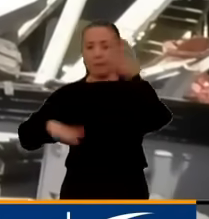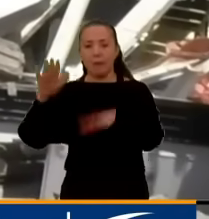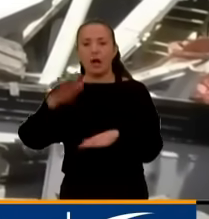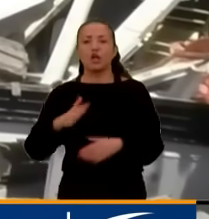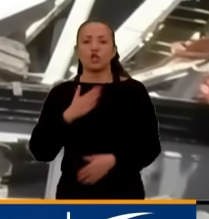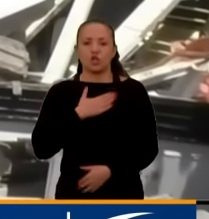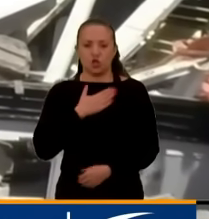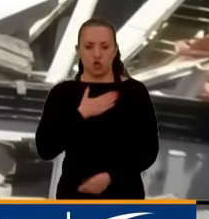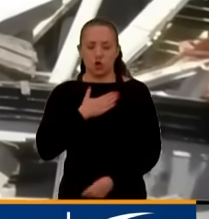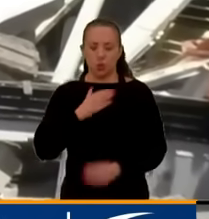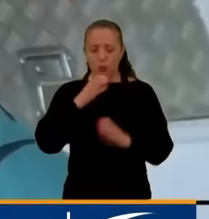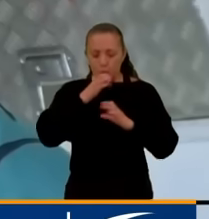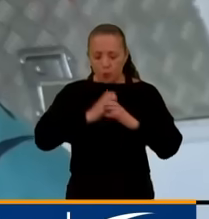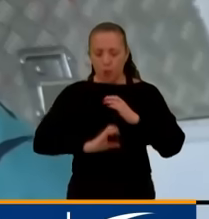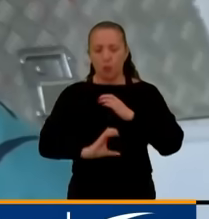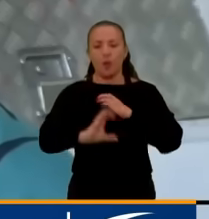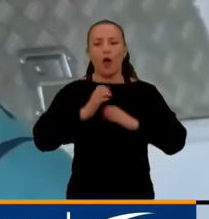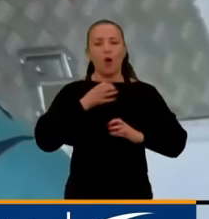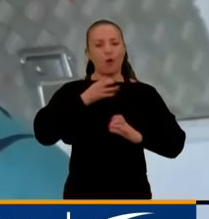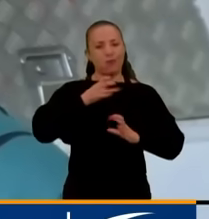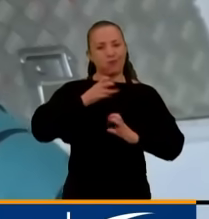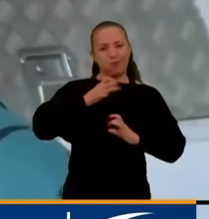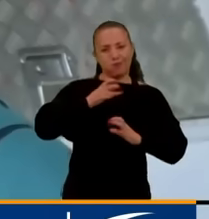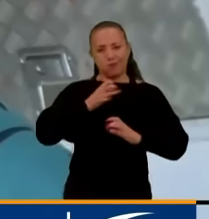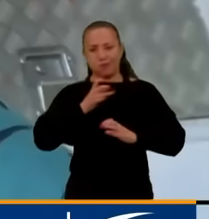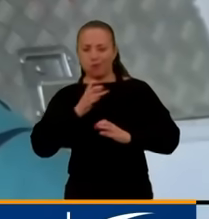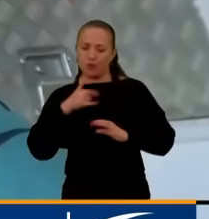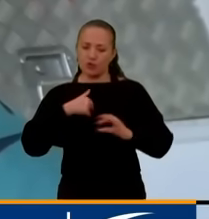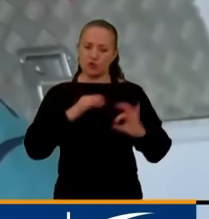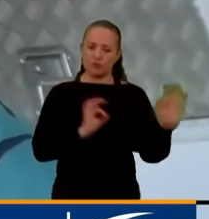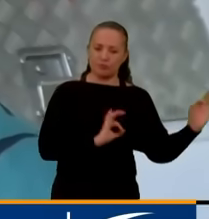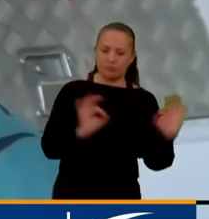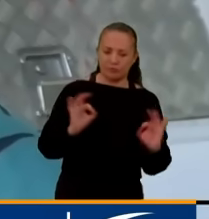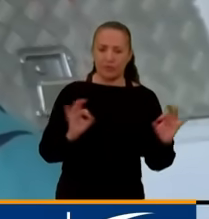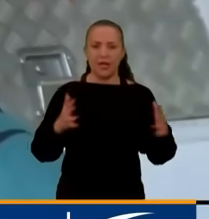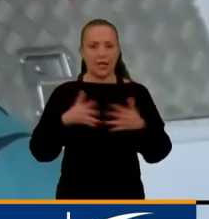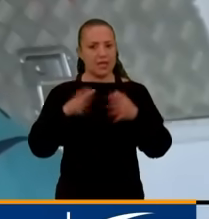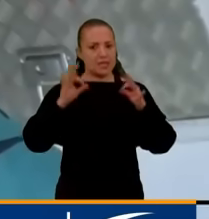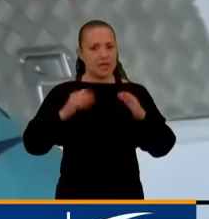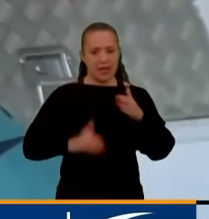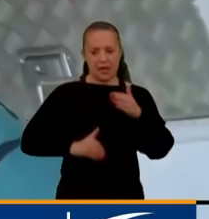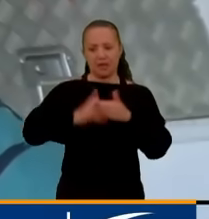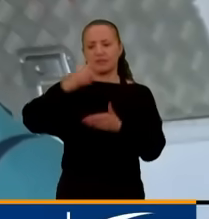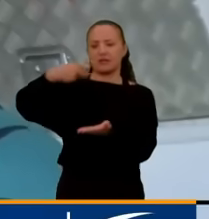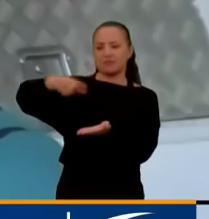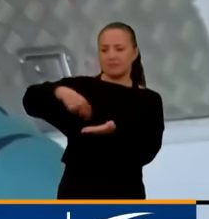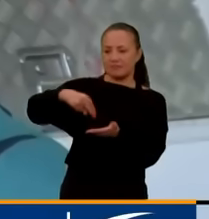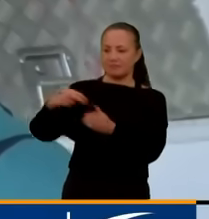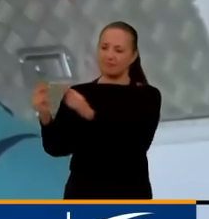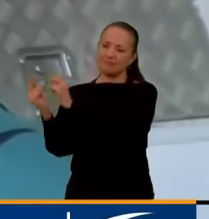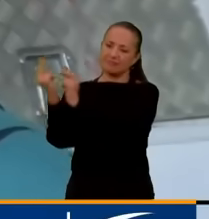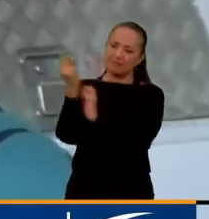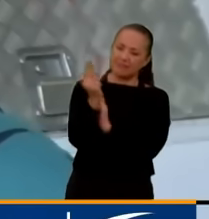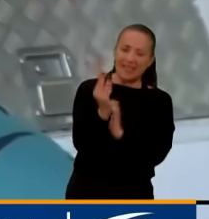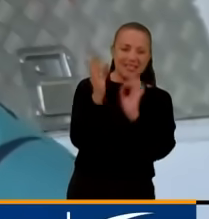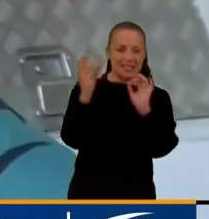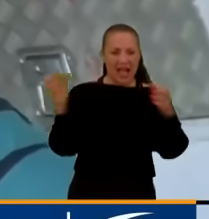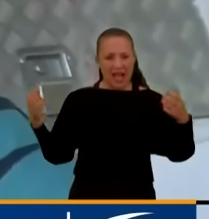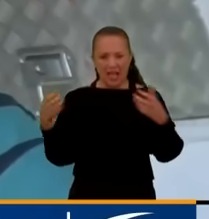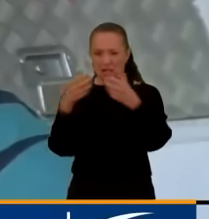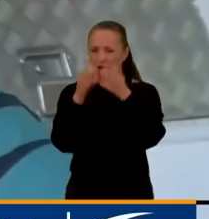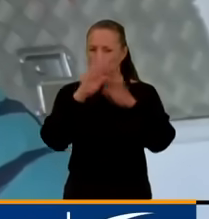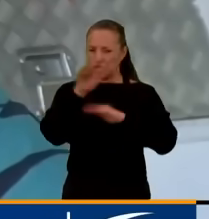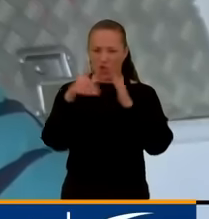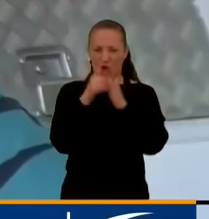el saxofonista que iba a amenizar toda parte protocolaria. Íbamos a darle inicio a eso, al baile de los novios, el brindis, todo lo que se parte del